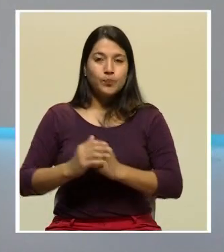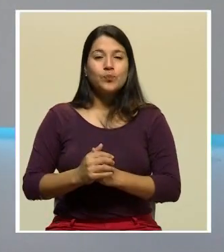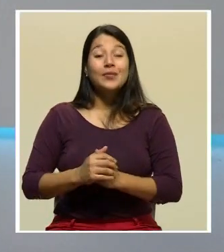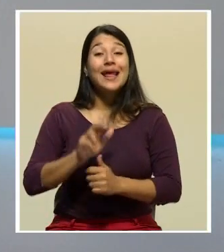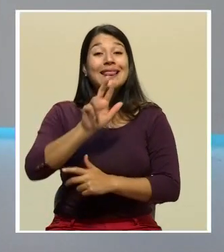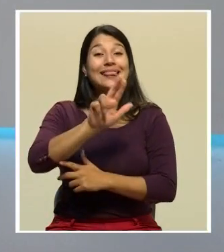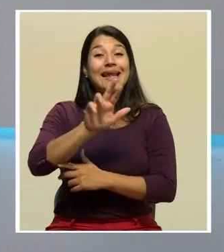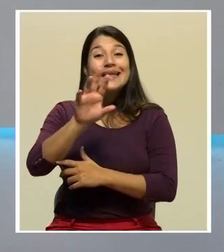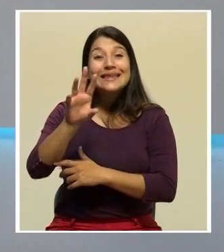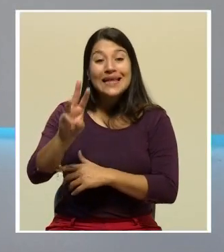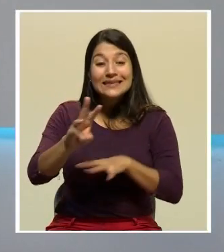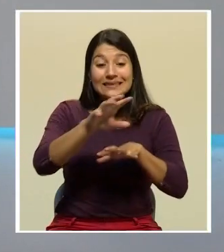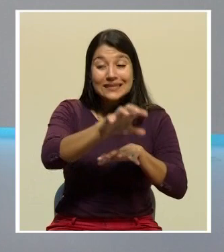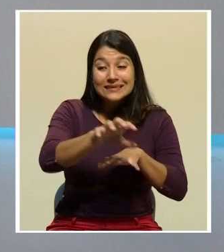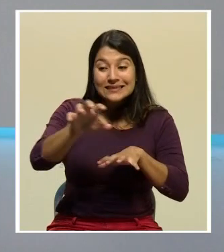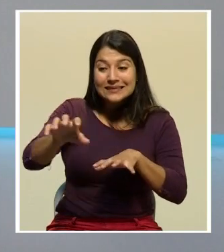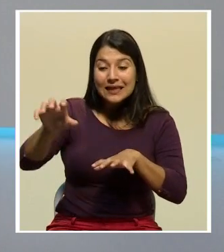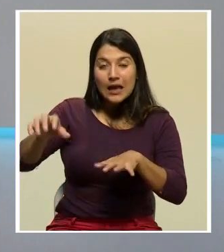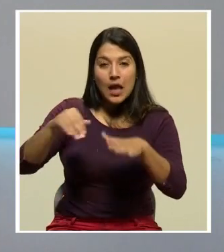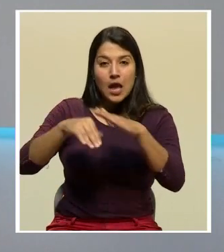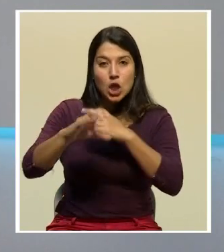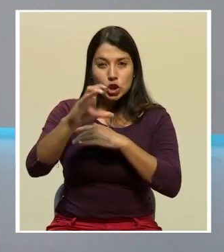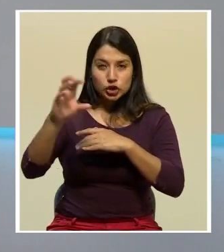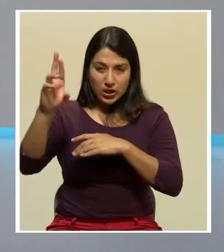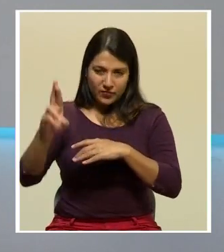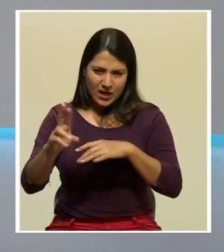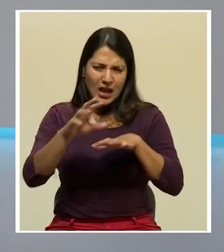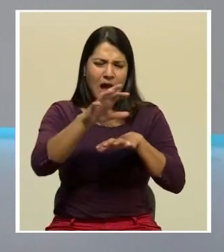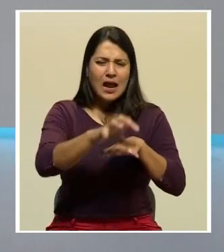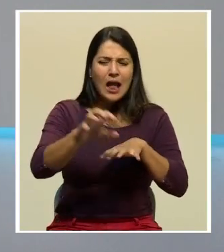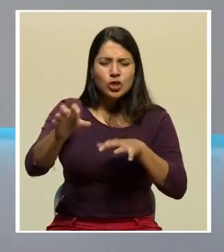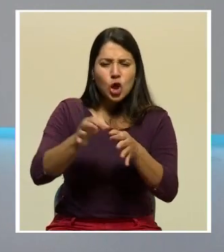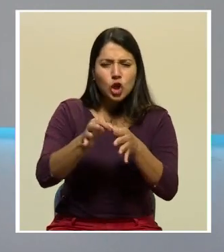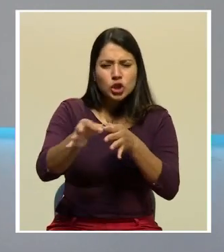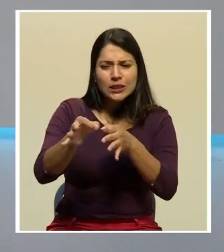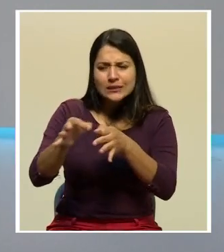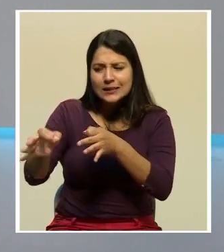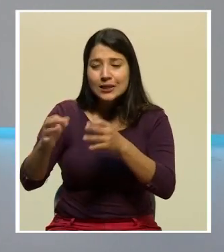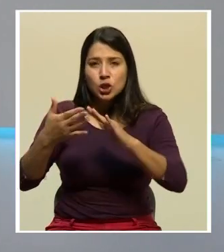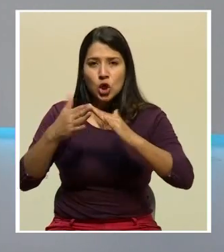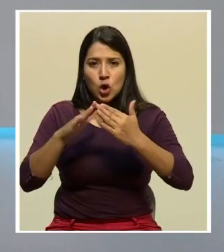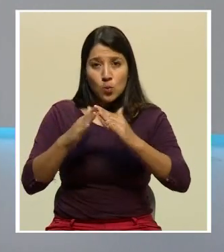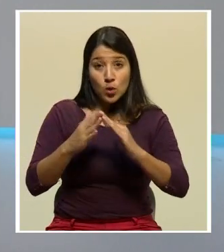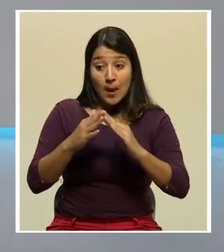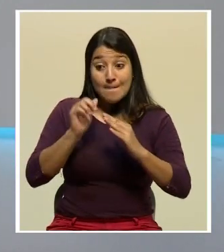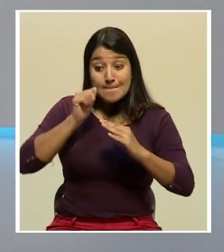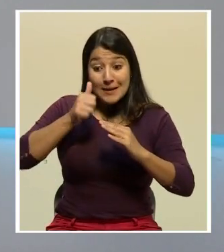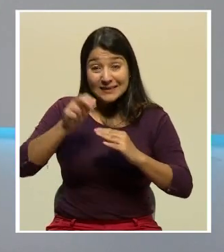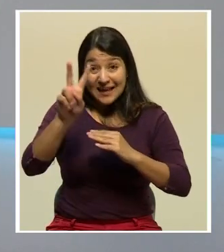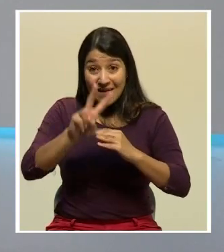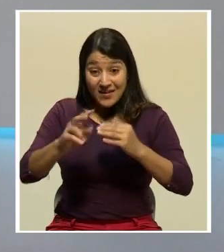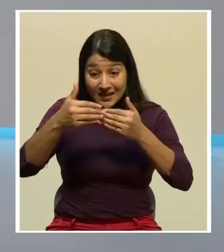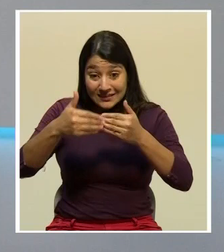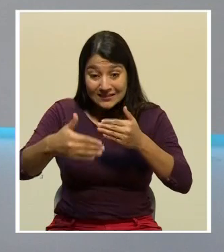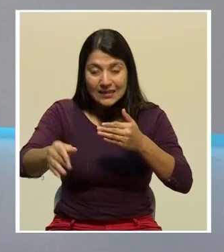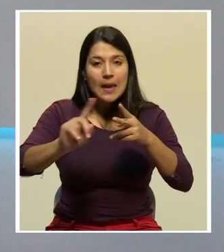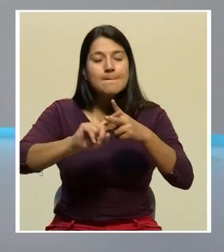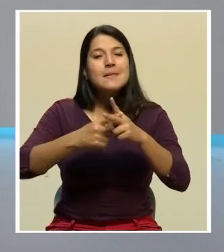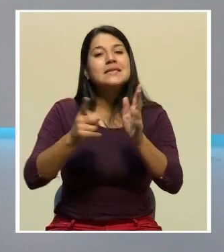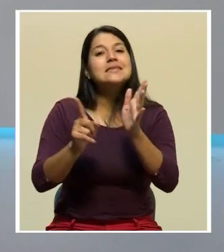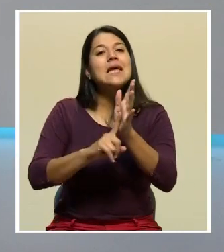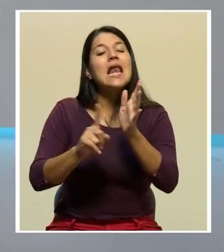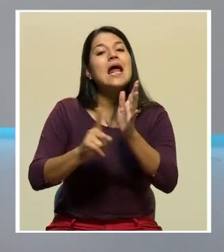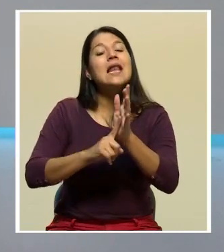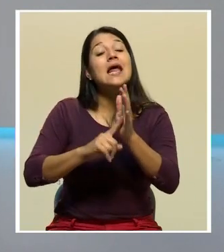36 localidades del país, entre cantones, distritos y comunidades, estarán a partir de este viernes en alerta naranja. Además,